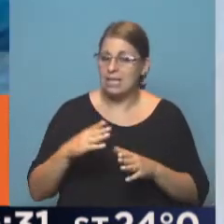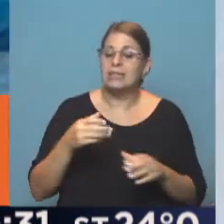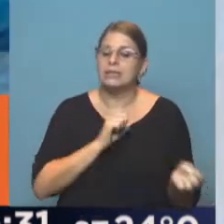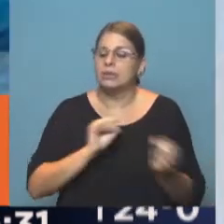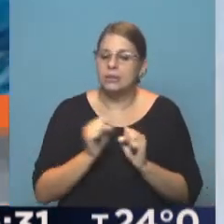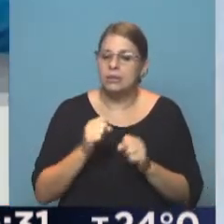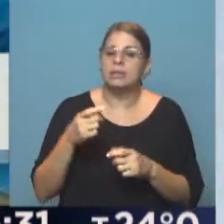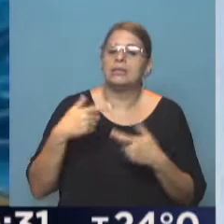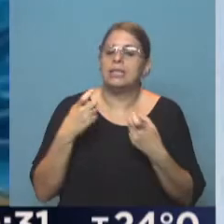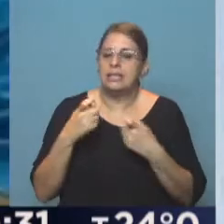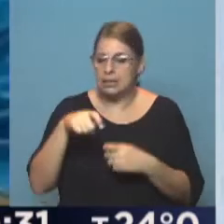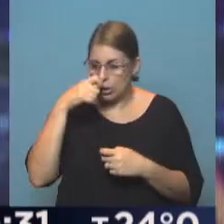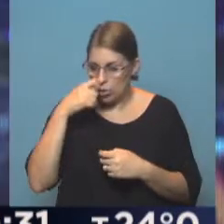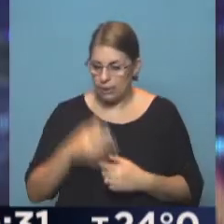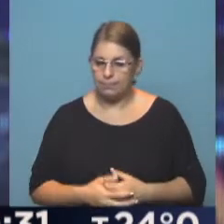abstinencia